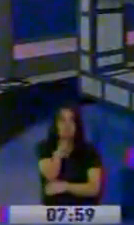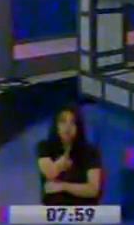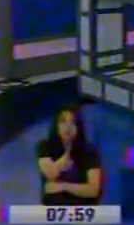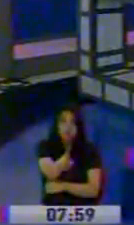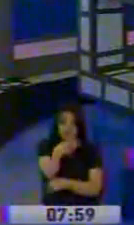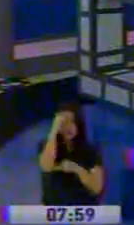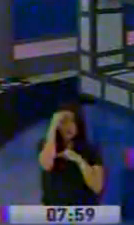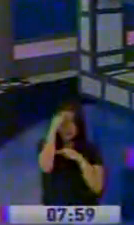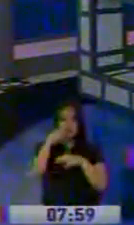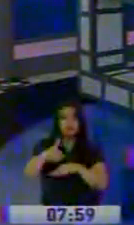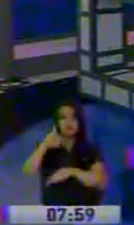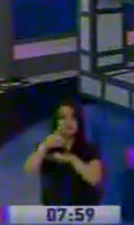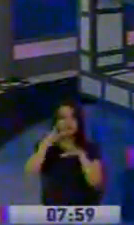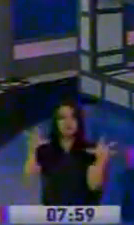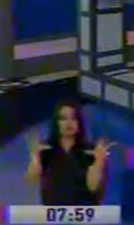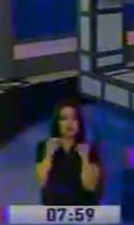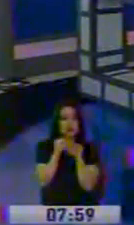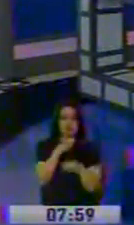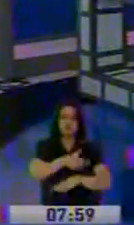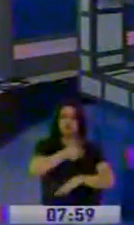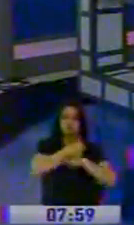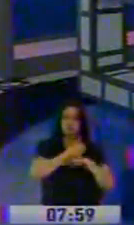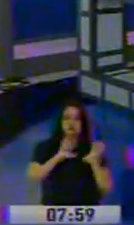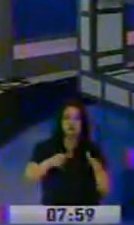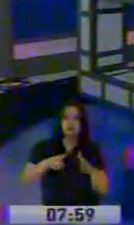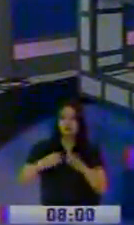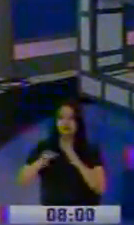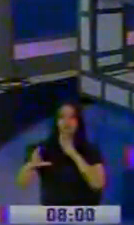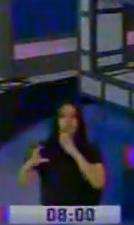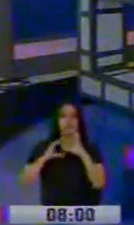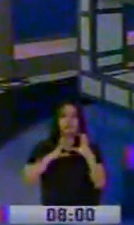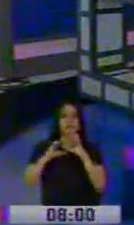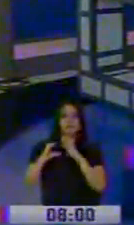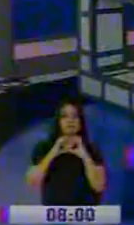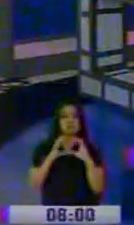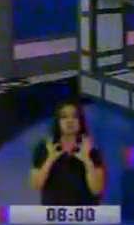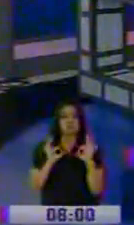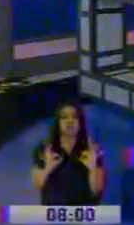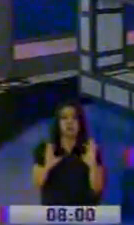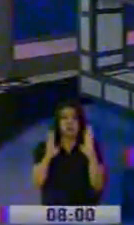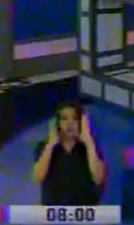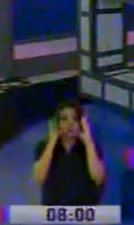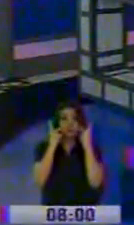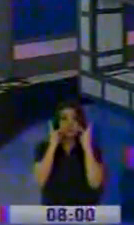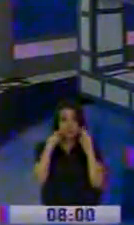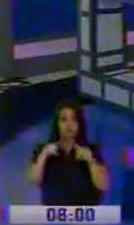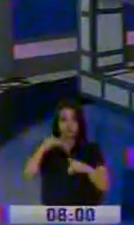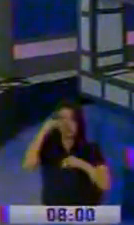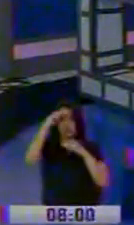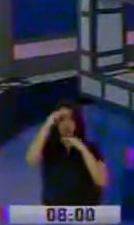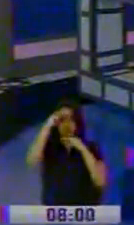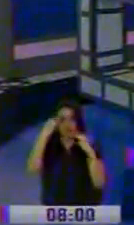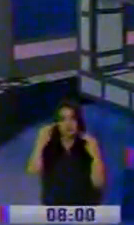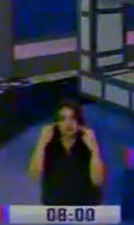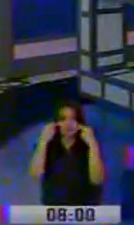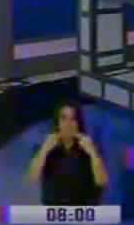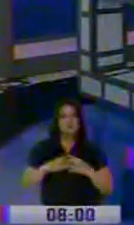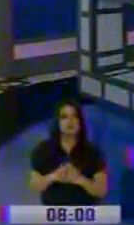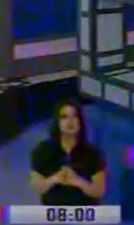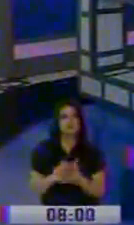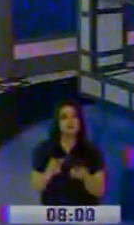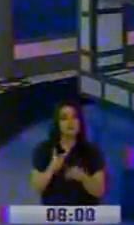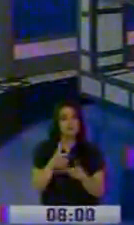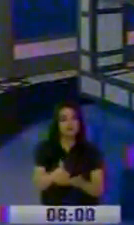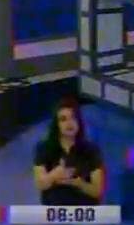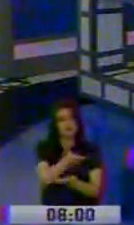autoridades, a todos los comunicadores. Exacto. Para que estén atentos de lo que sale aquí en nuestro noticiero. Y de esa manera ayudar a